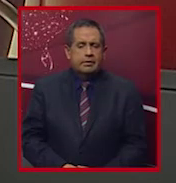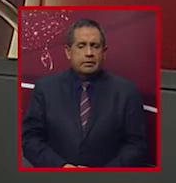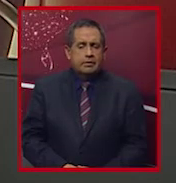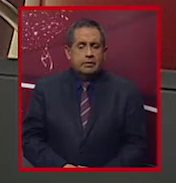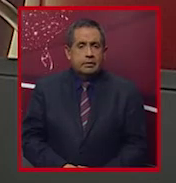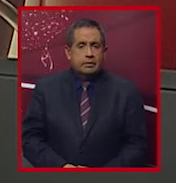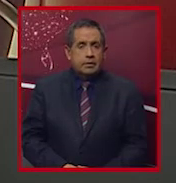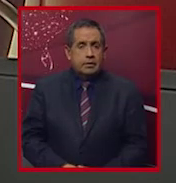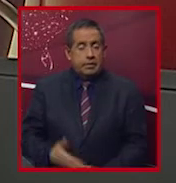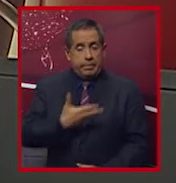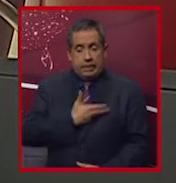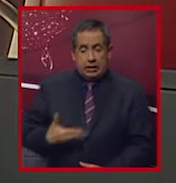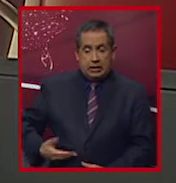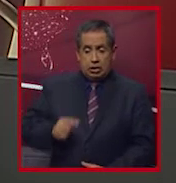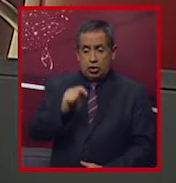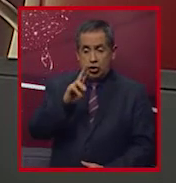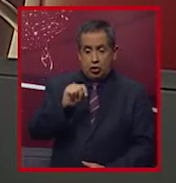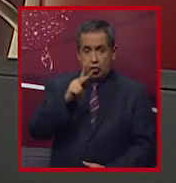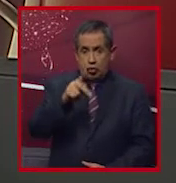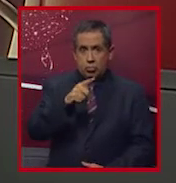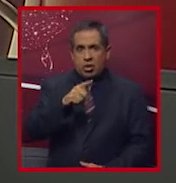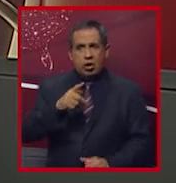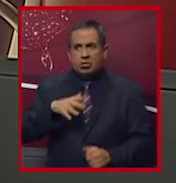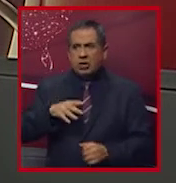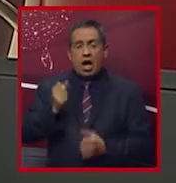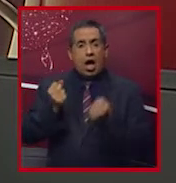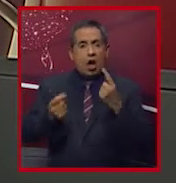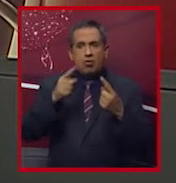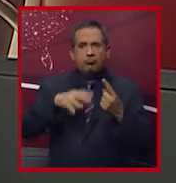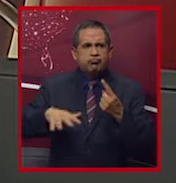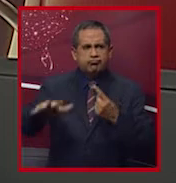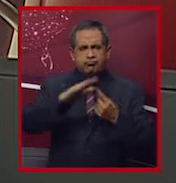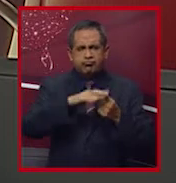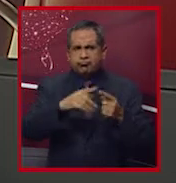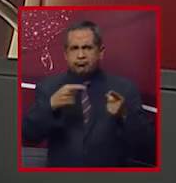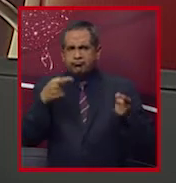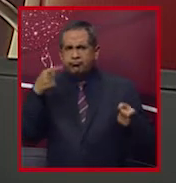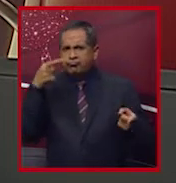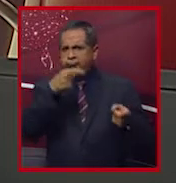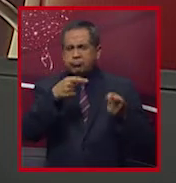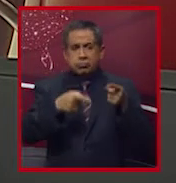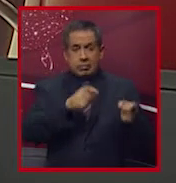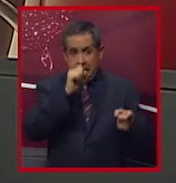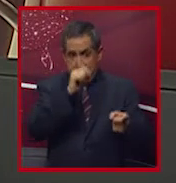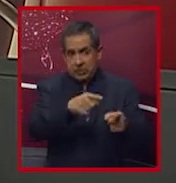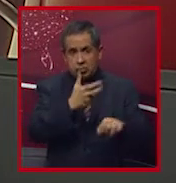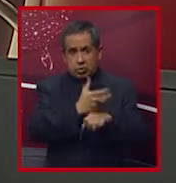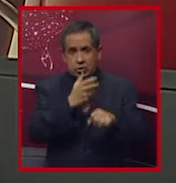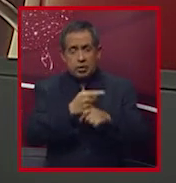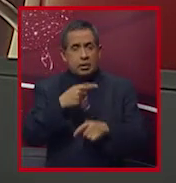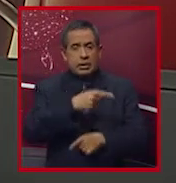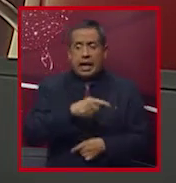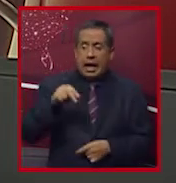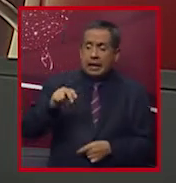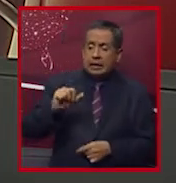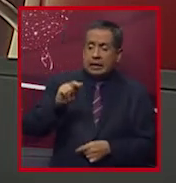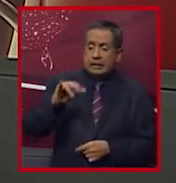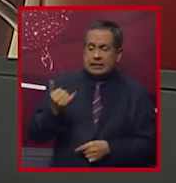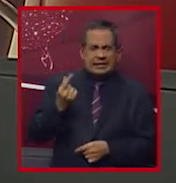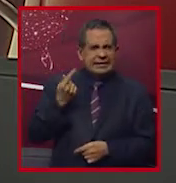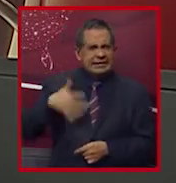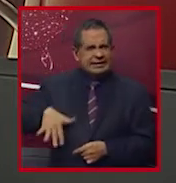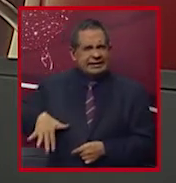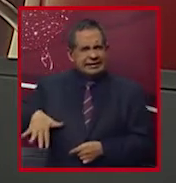Bueno, y el presidente Trump también ya está recibiendo duras críticas por parte de legisladores en Estados Unidos. Nancy Pelosi hace un instante en